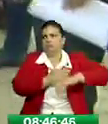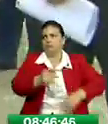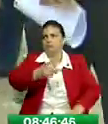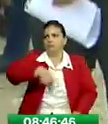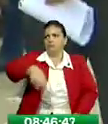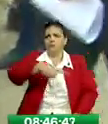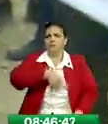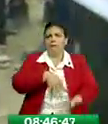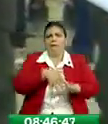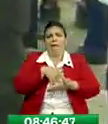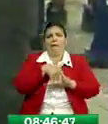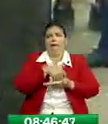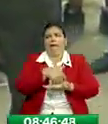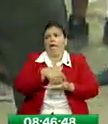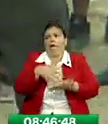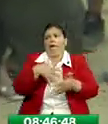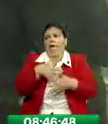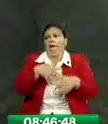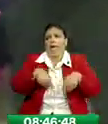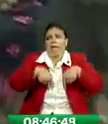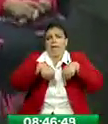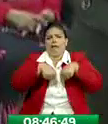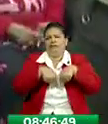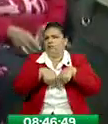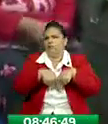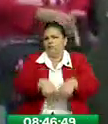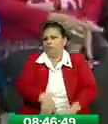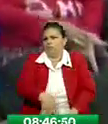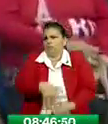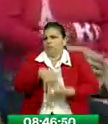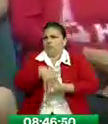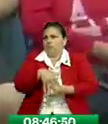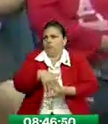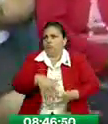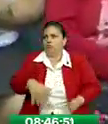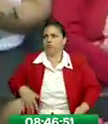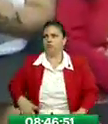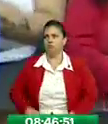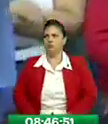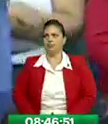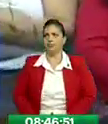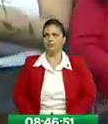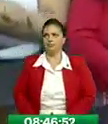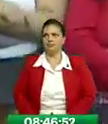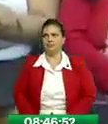No sea figuretti, no sea figuretti. Hágase más allá. Hágase más allá, figuretti, la señora.